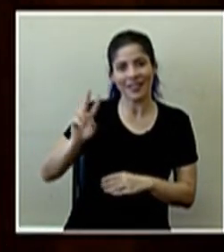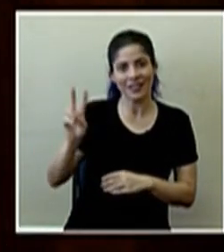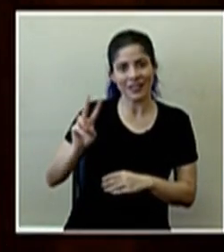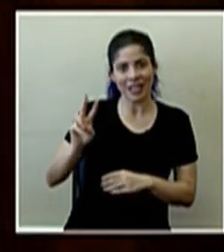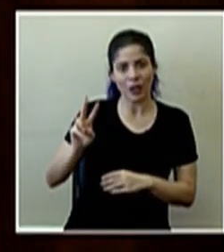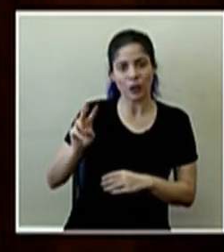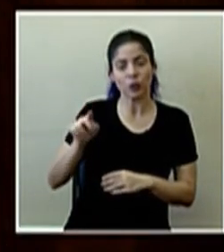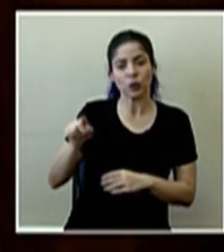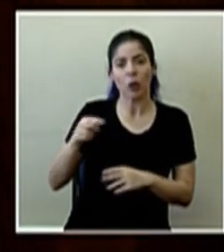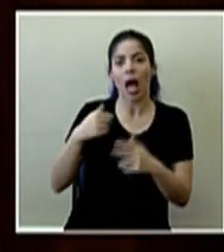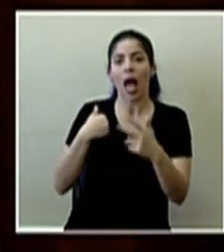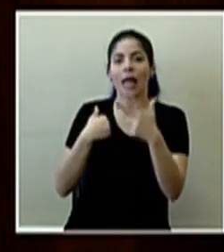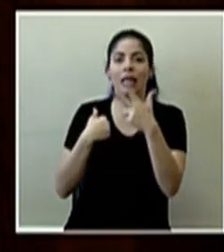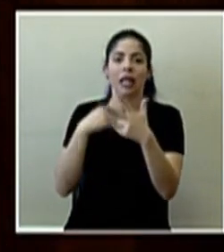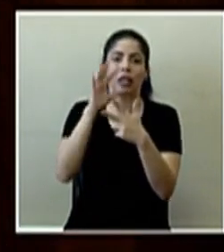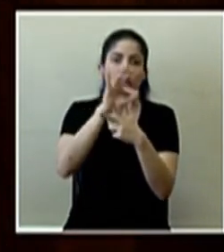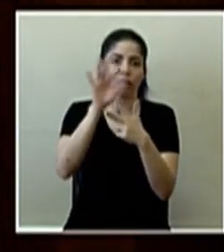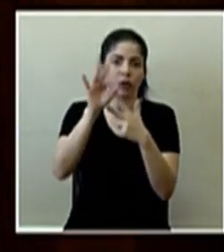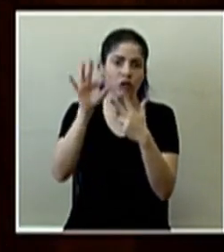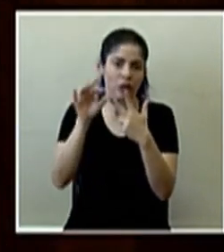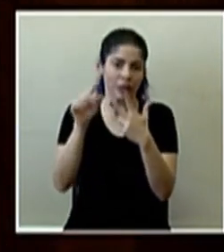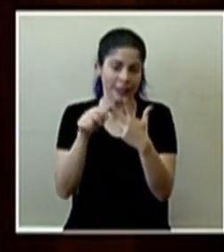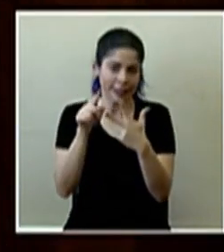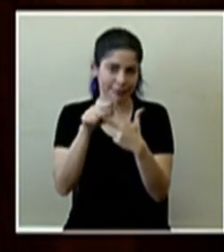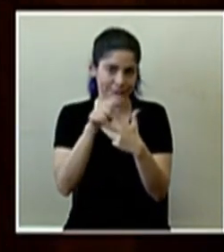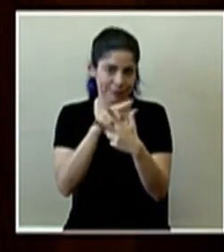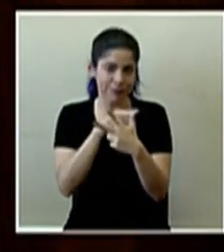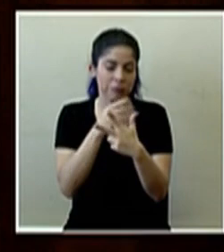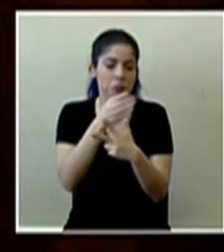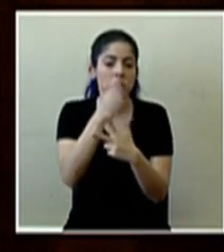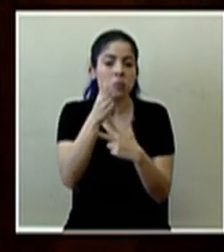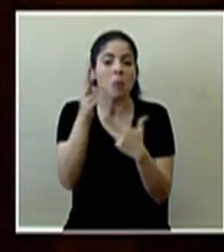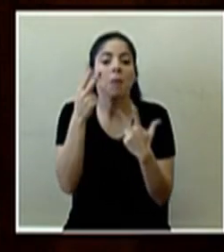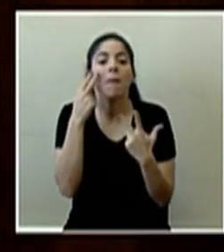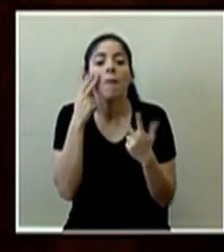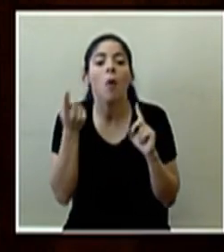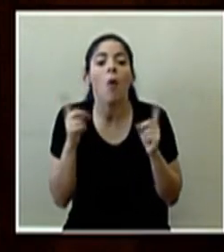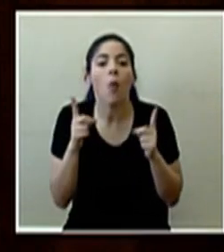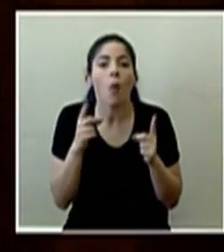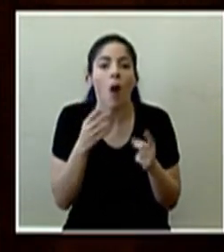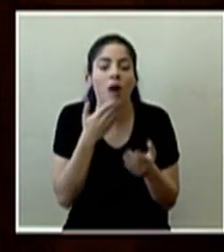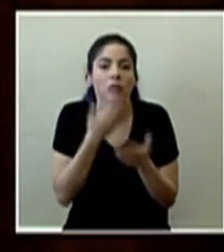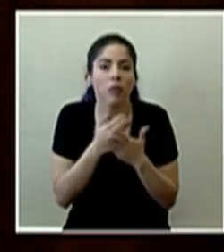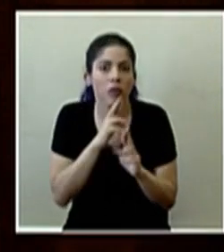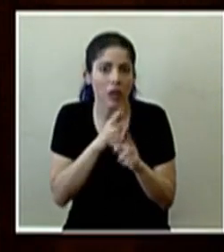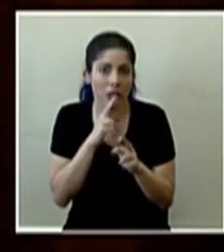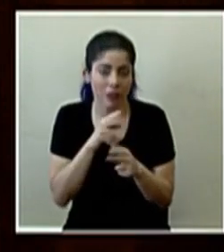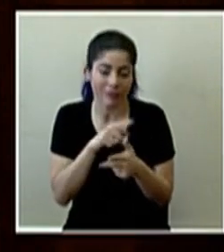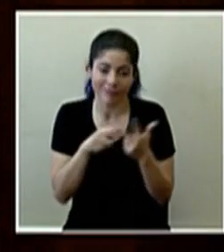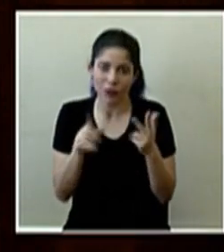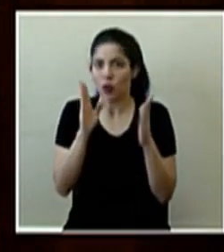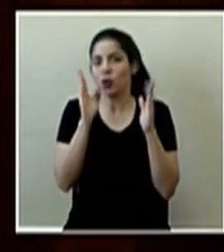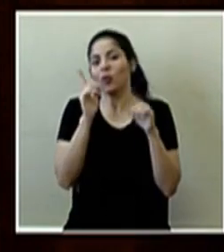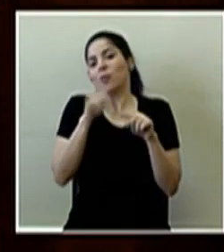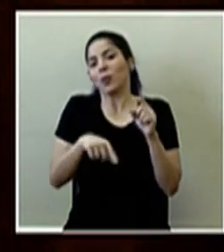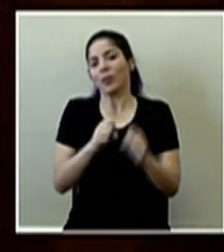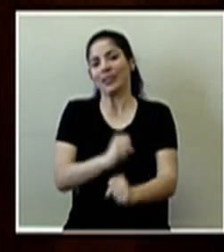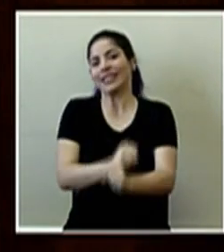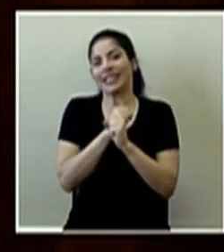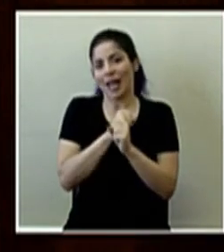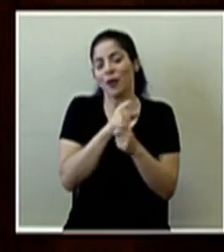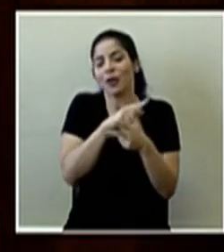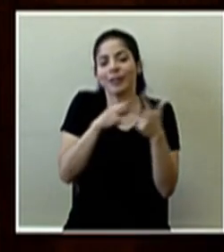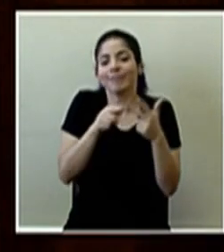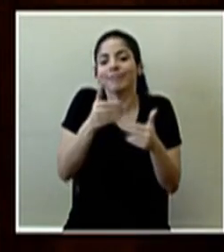son 3 opciones que se van a seguir, a ver cuál es la efectiva. En esto no hay garantías, esto es